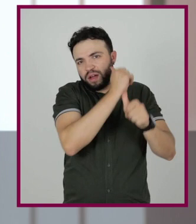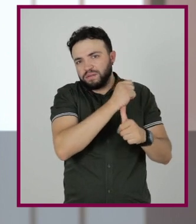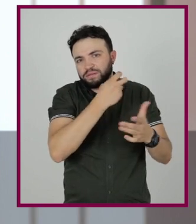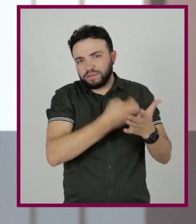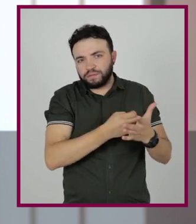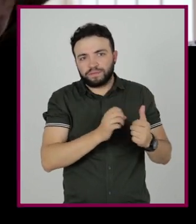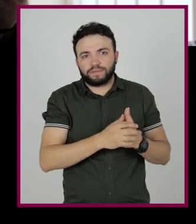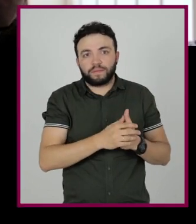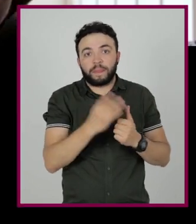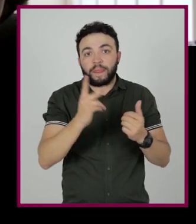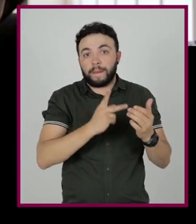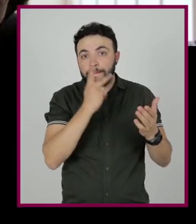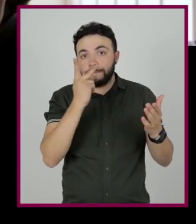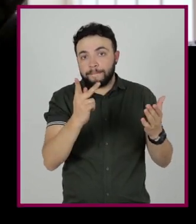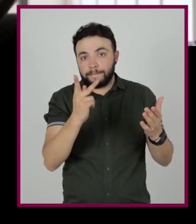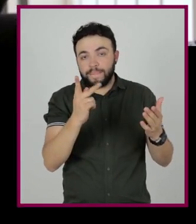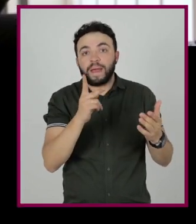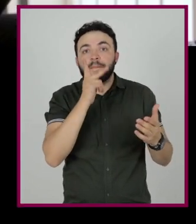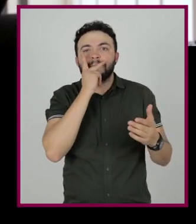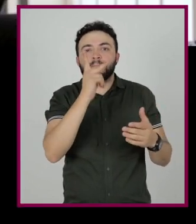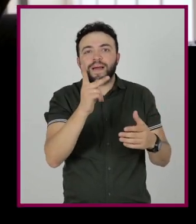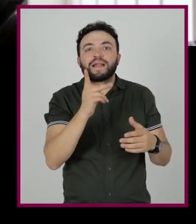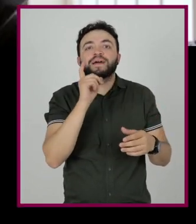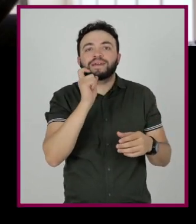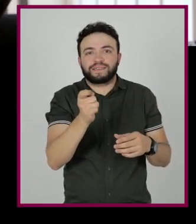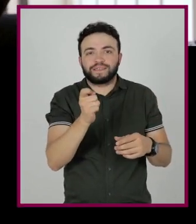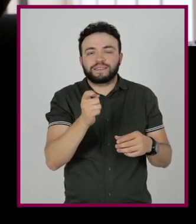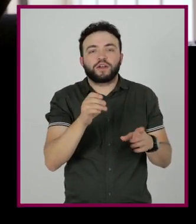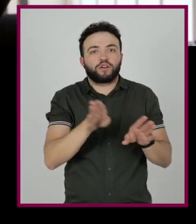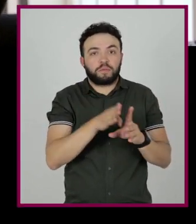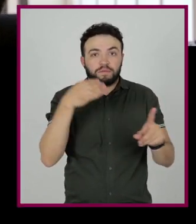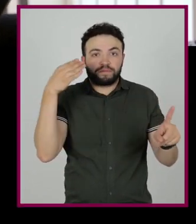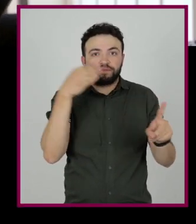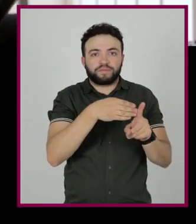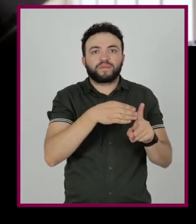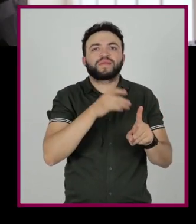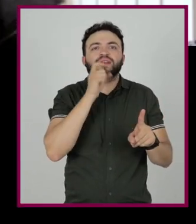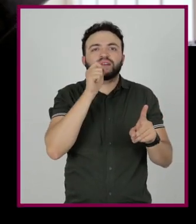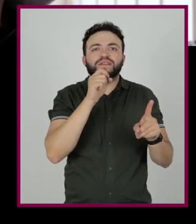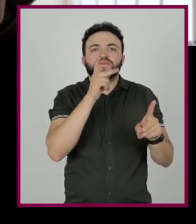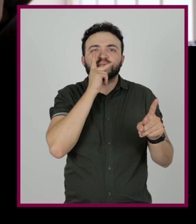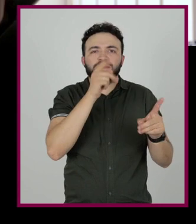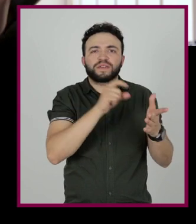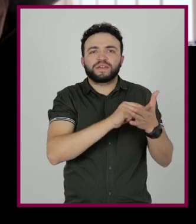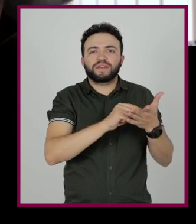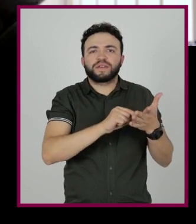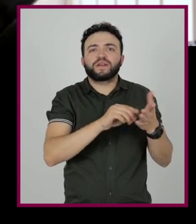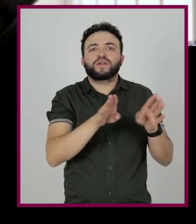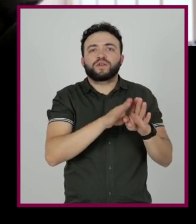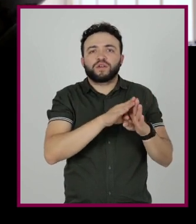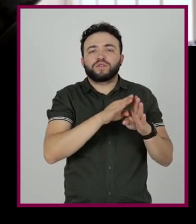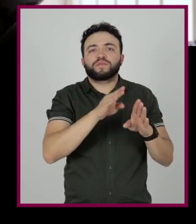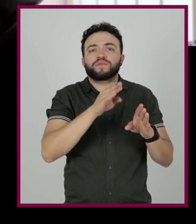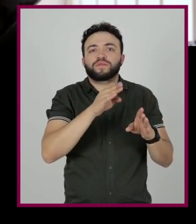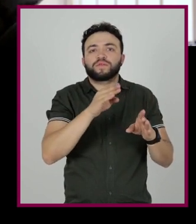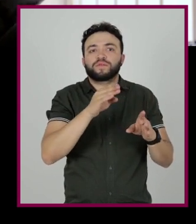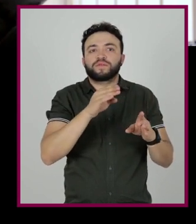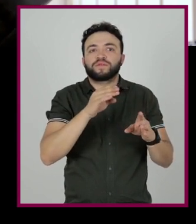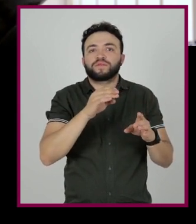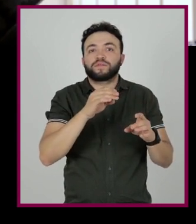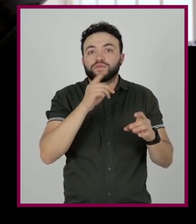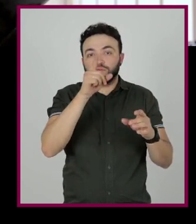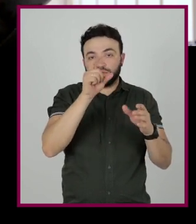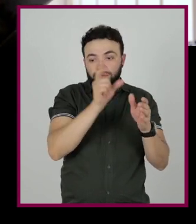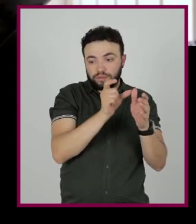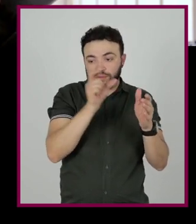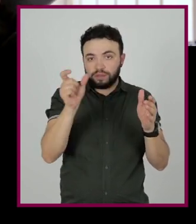más no imposible. P de palabras clave. Aquí tenemos que elegir los conceptos que engloben lo más importante de lo subrayado.